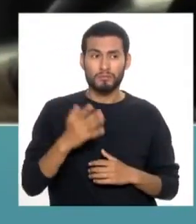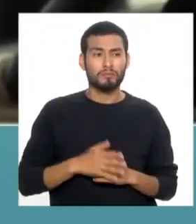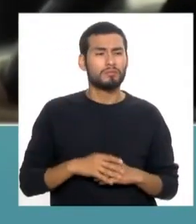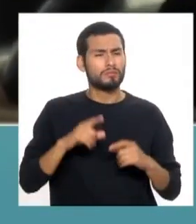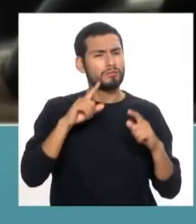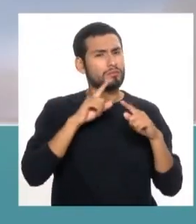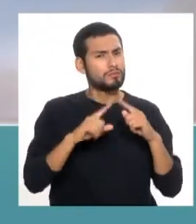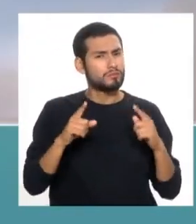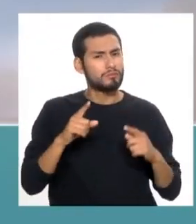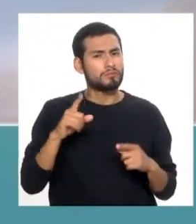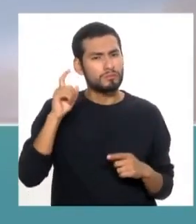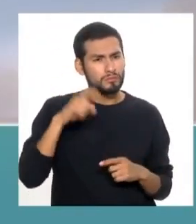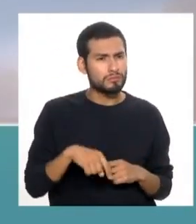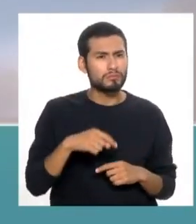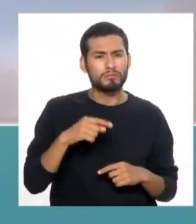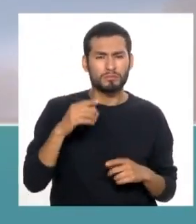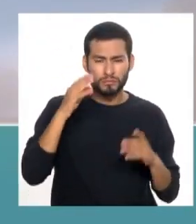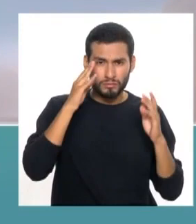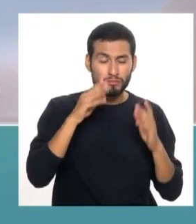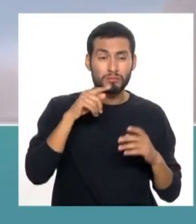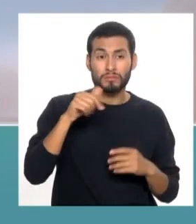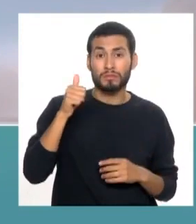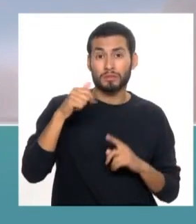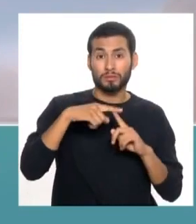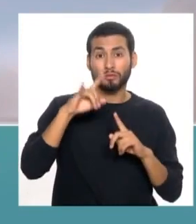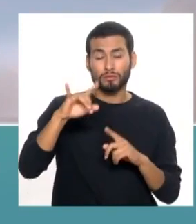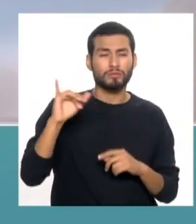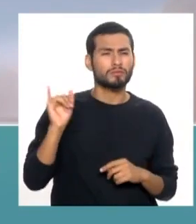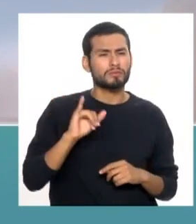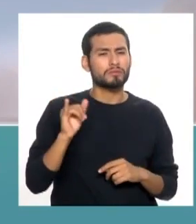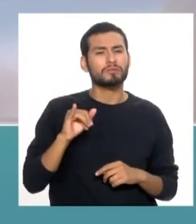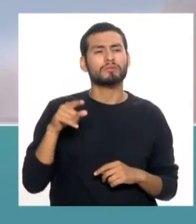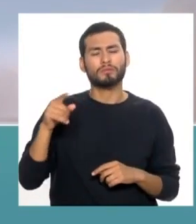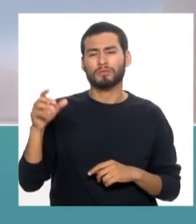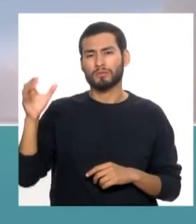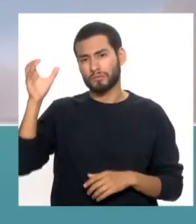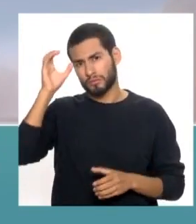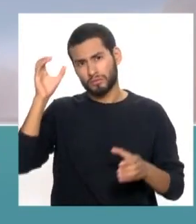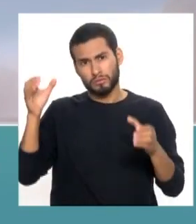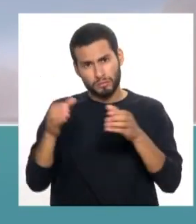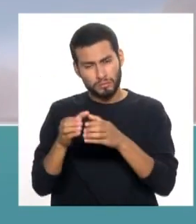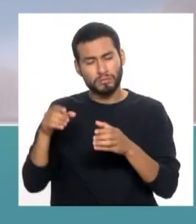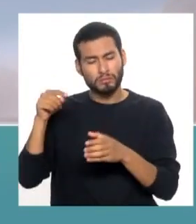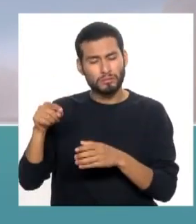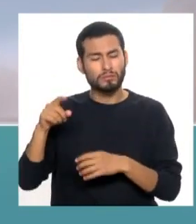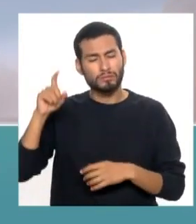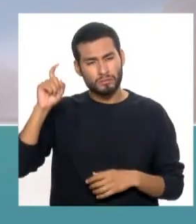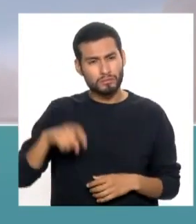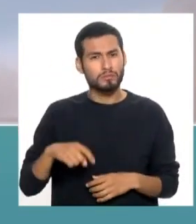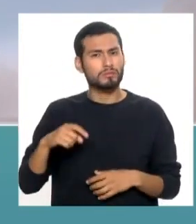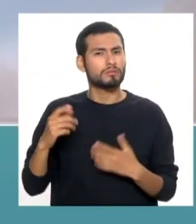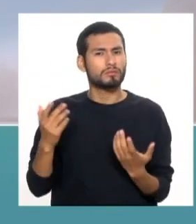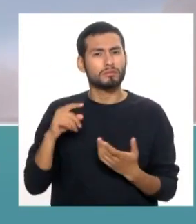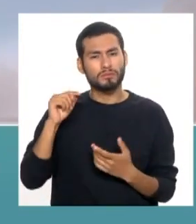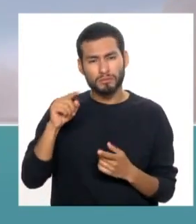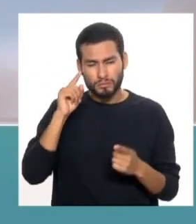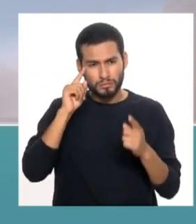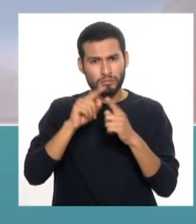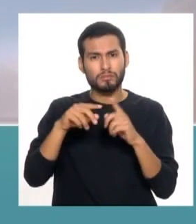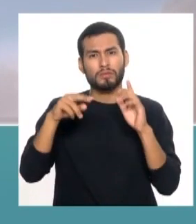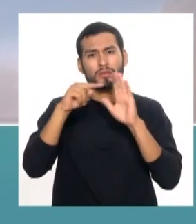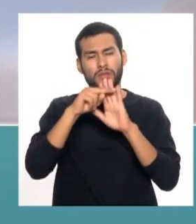Pero ahí es donde tenemos que apostar tanto para la ATU como también desde el Congreso, quienes también son los que tienen que dar justamente este marco